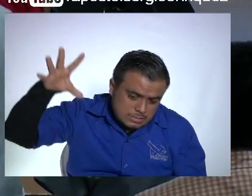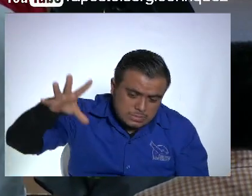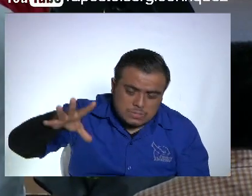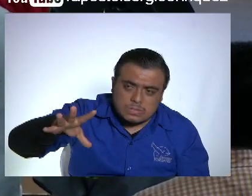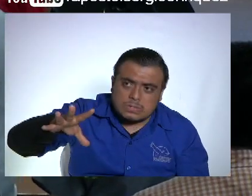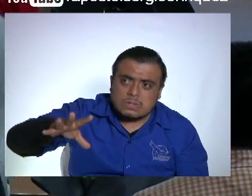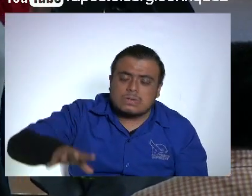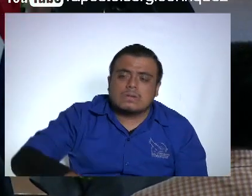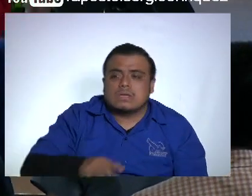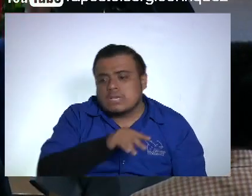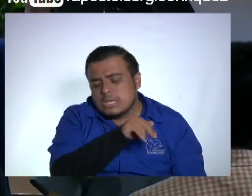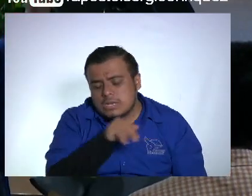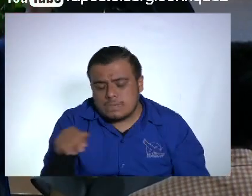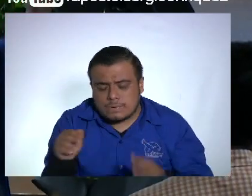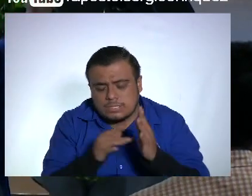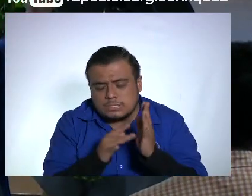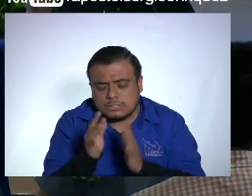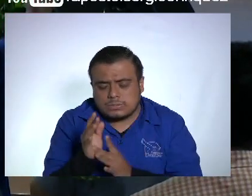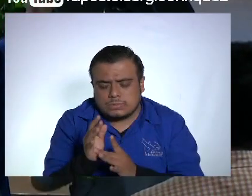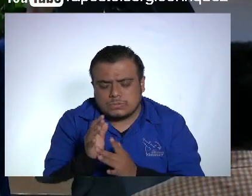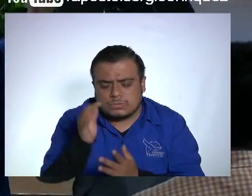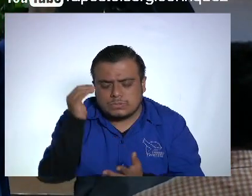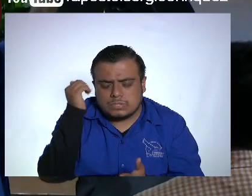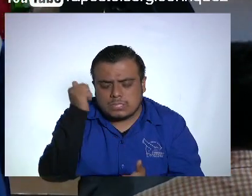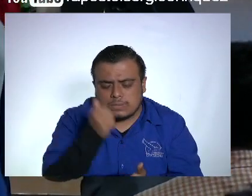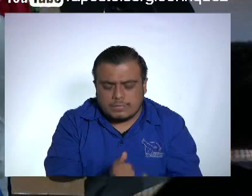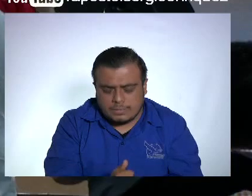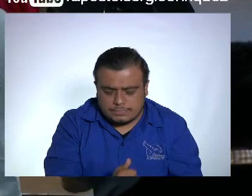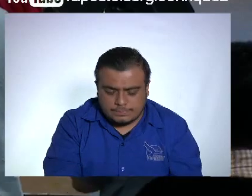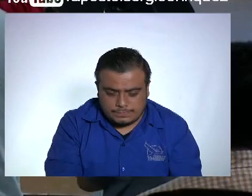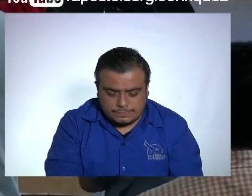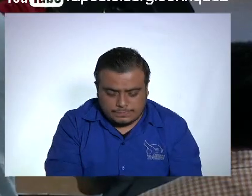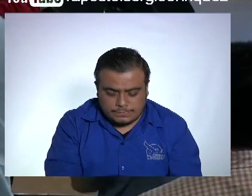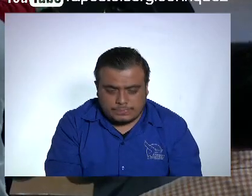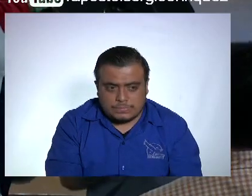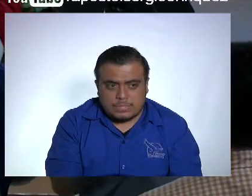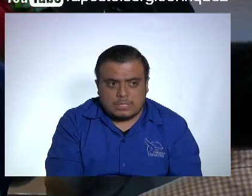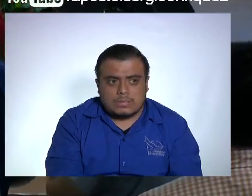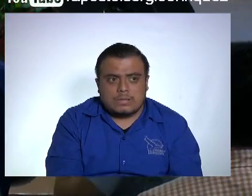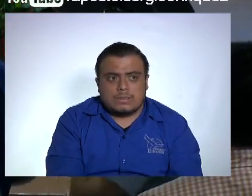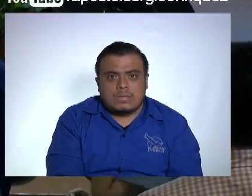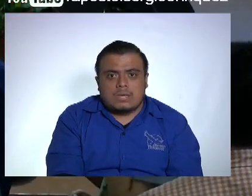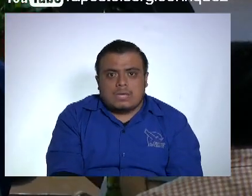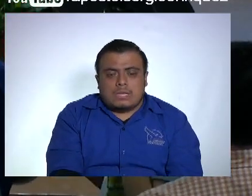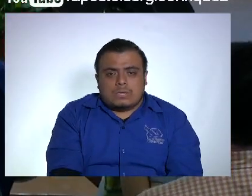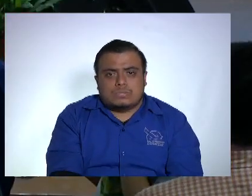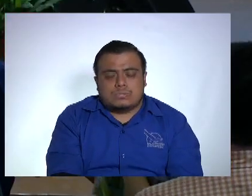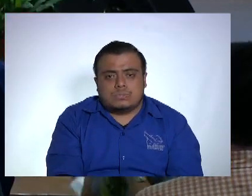parte tuya, en el nombre de Jesús. Amén y amén.